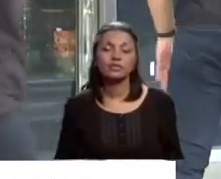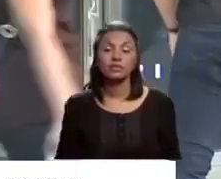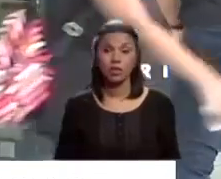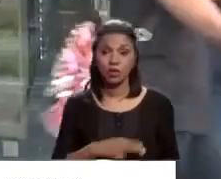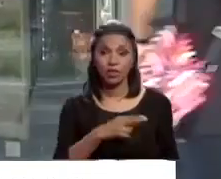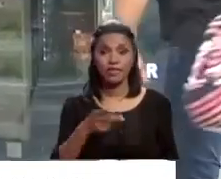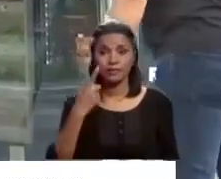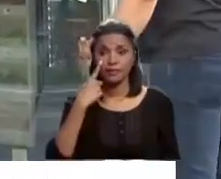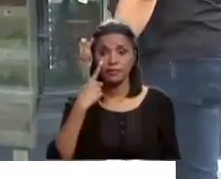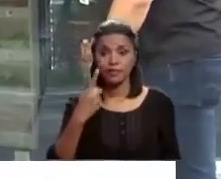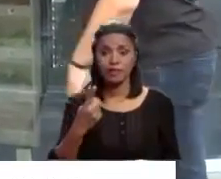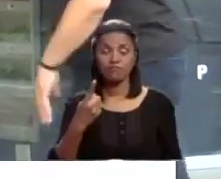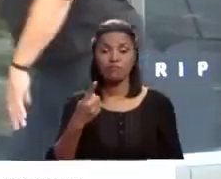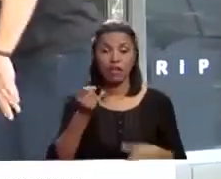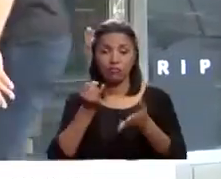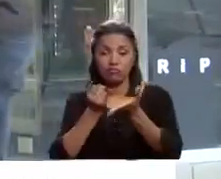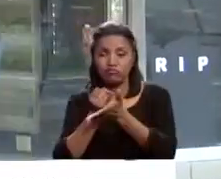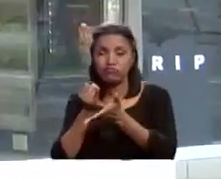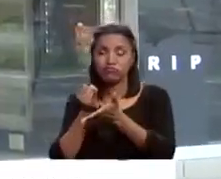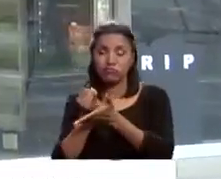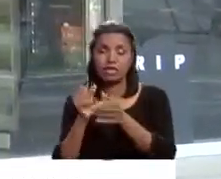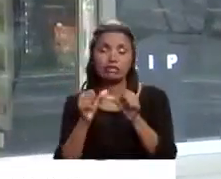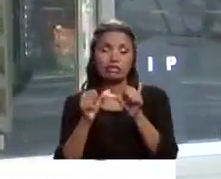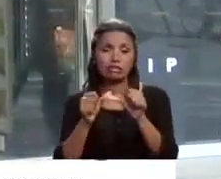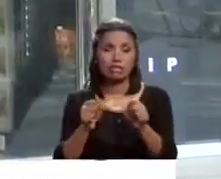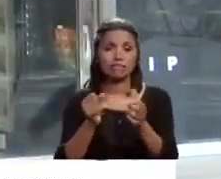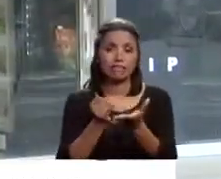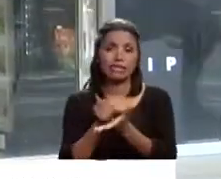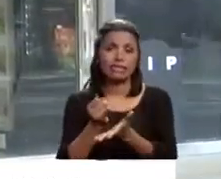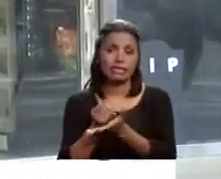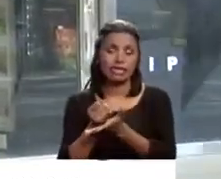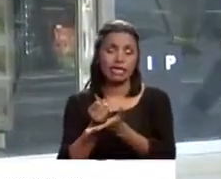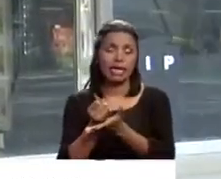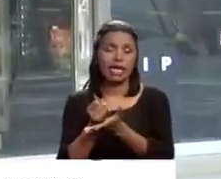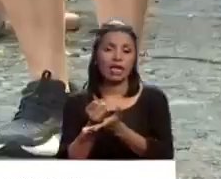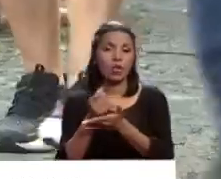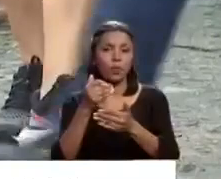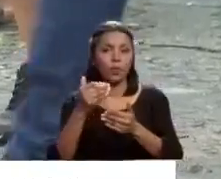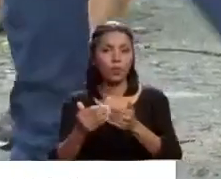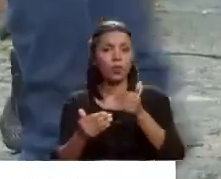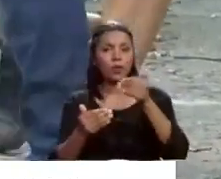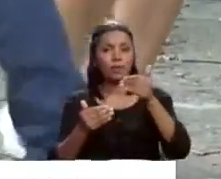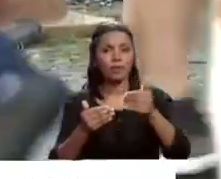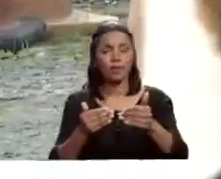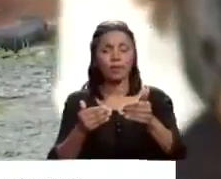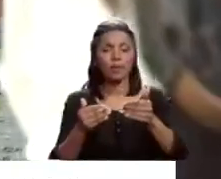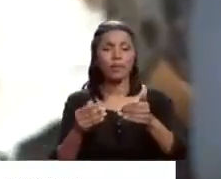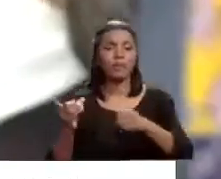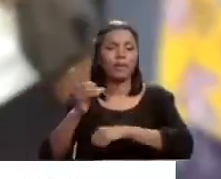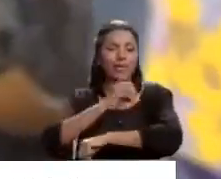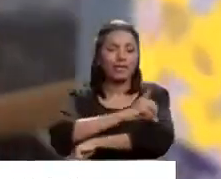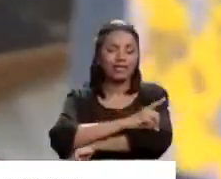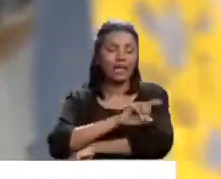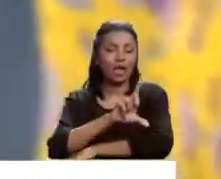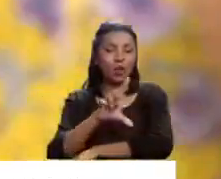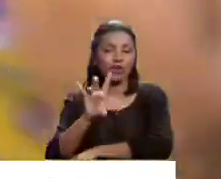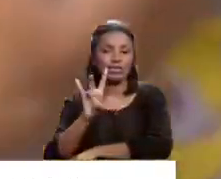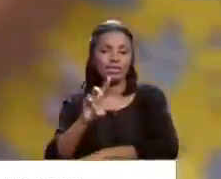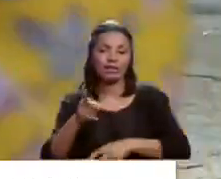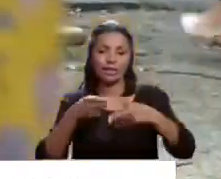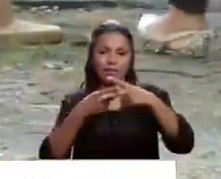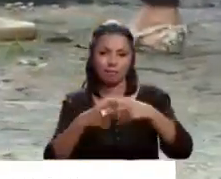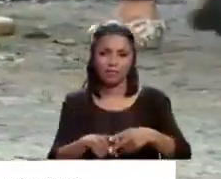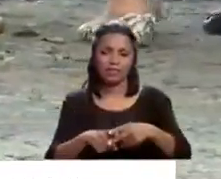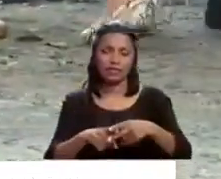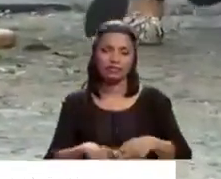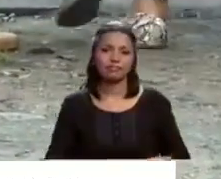Han escuchado al procurador adelantar las investigaciones o los peritajes que planean pedirle a diversas instituciones públicas para